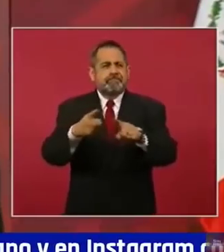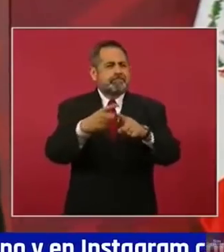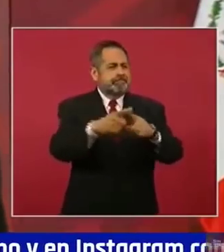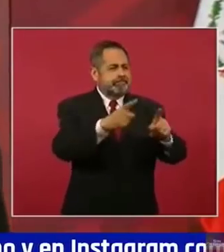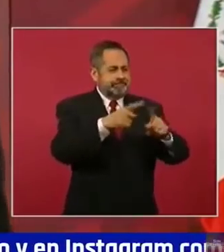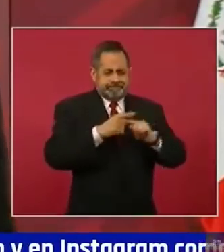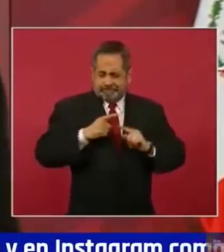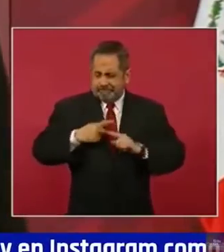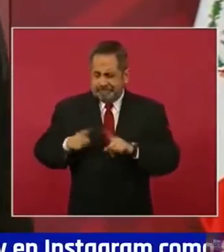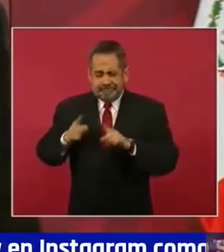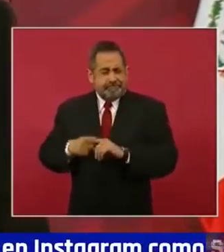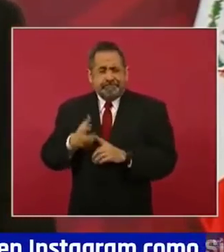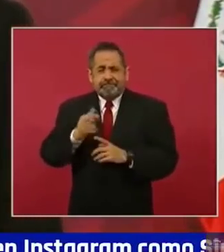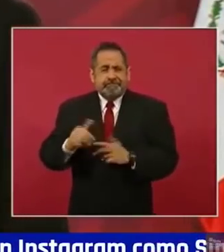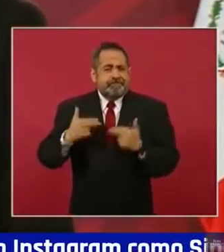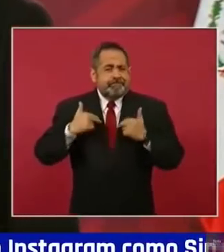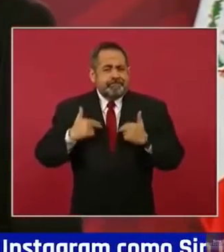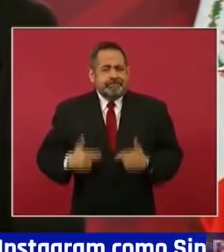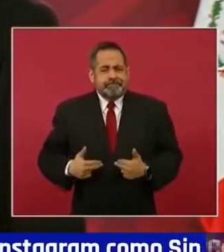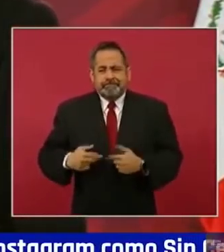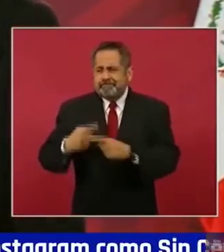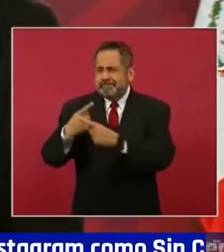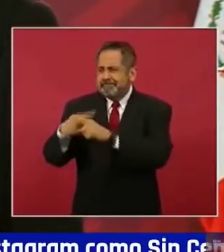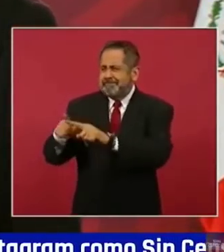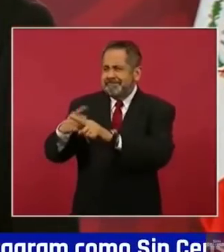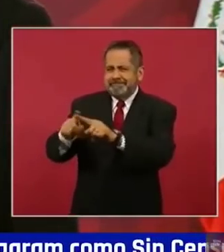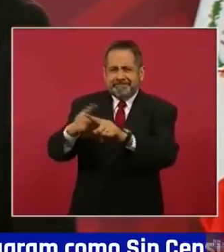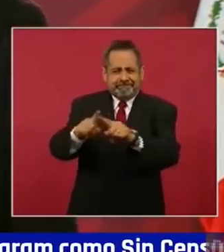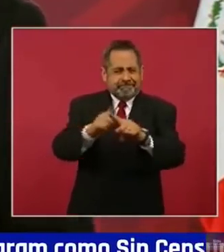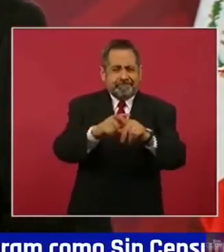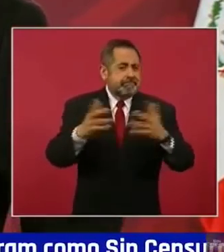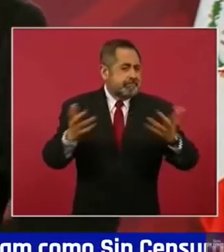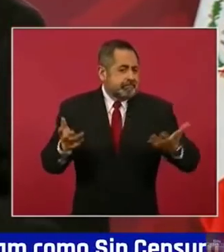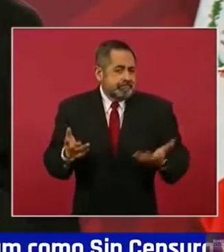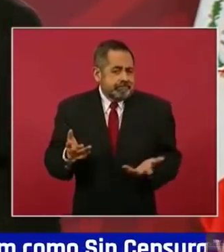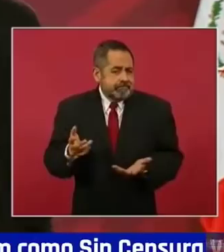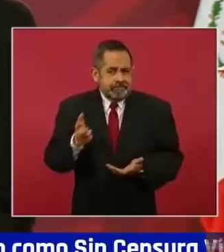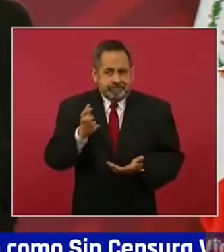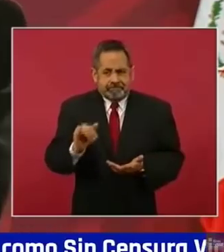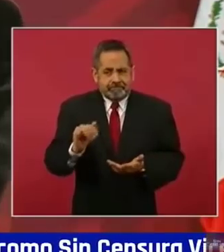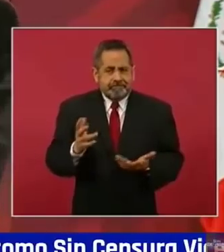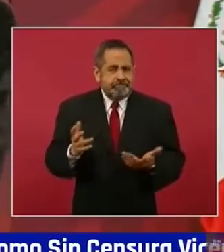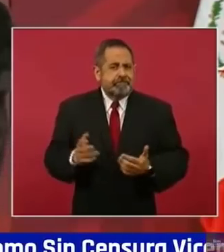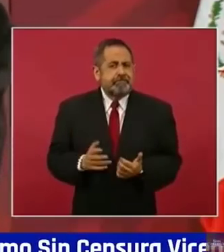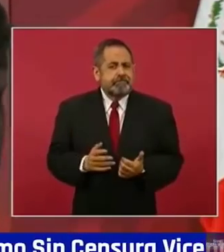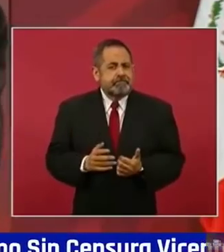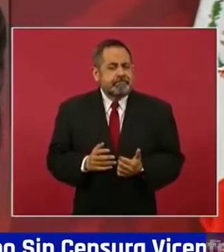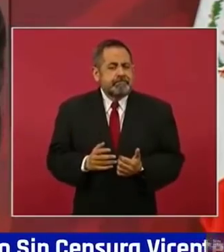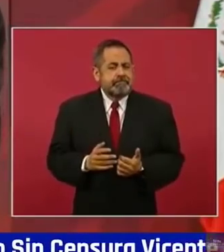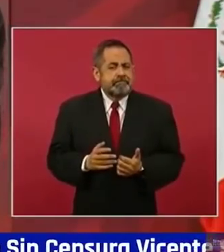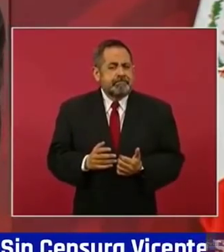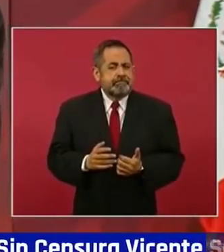La condición humana es muy